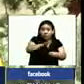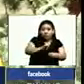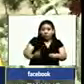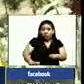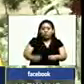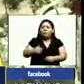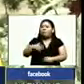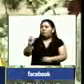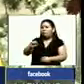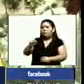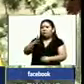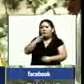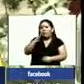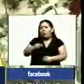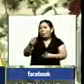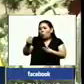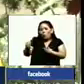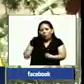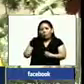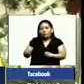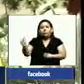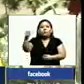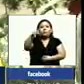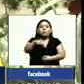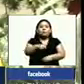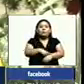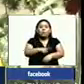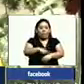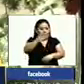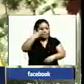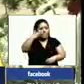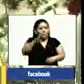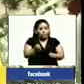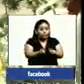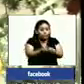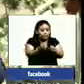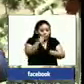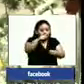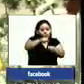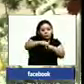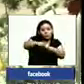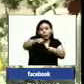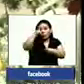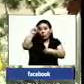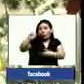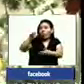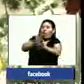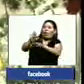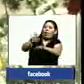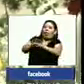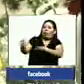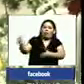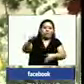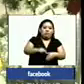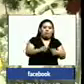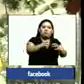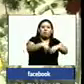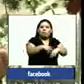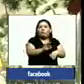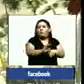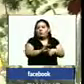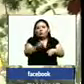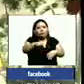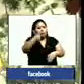Pues en realidad hemos traído poca en este momento Para hacer pruebas Porque no sabíamos No podemos invertir mucho Y que no lo funcionara Entonces